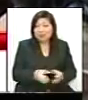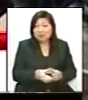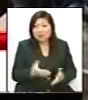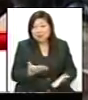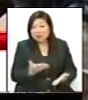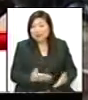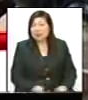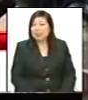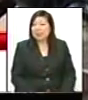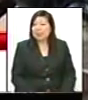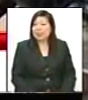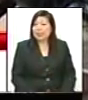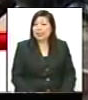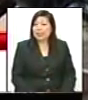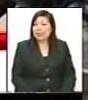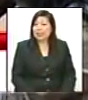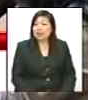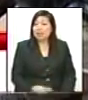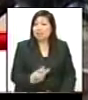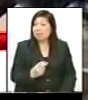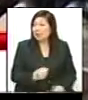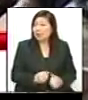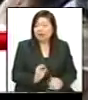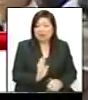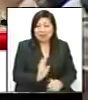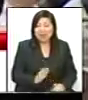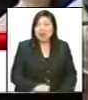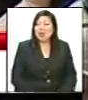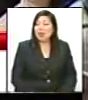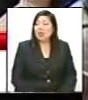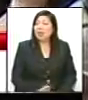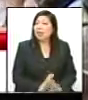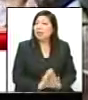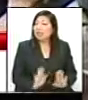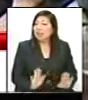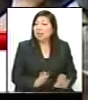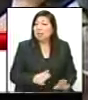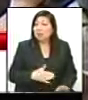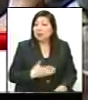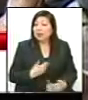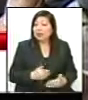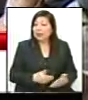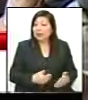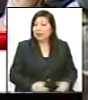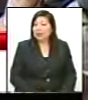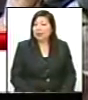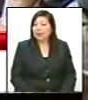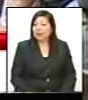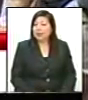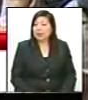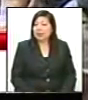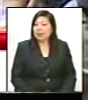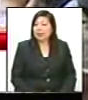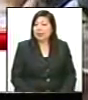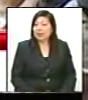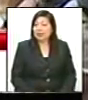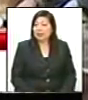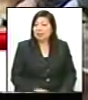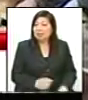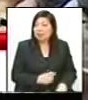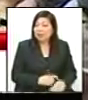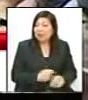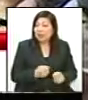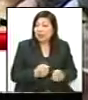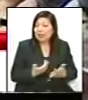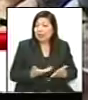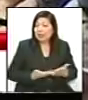lento para acá 20 años. No. Pero tampoco debemos trabajar pendiente del horario, con presión,